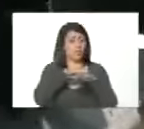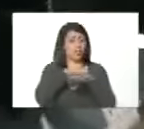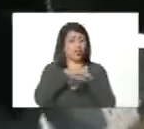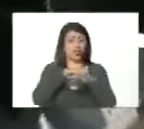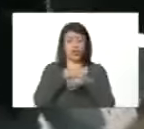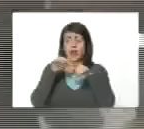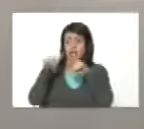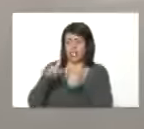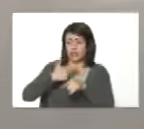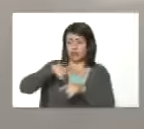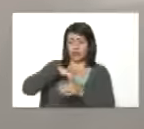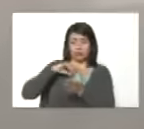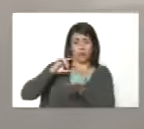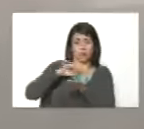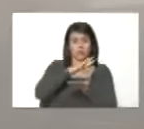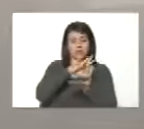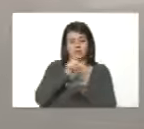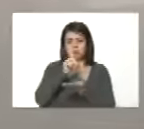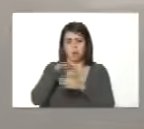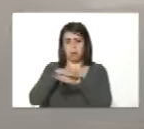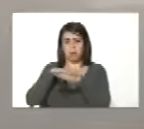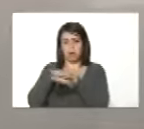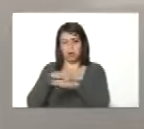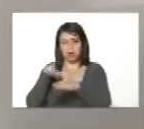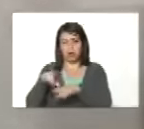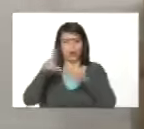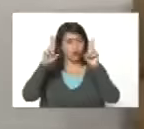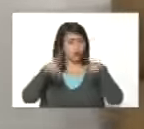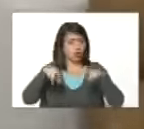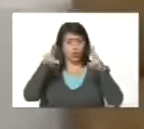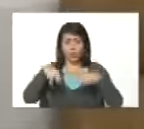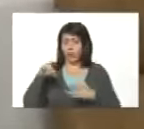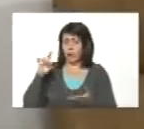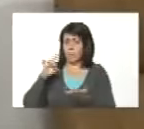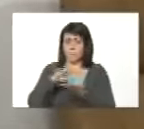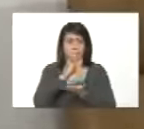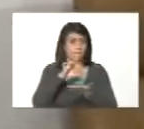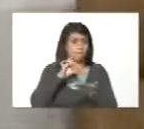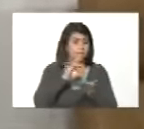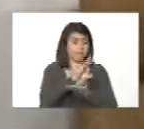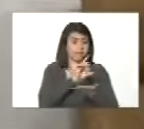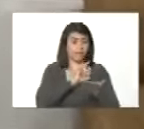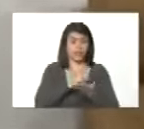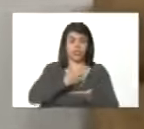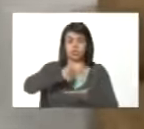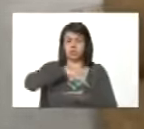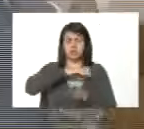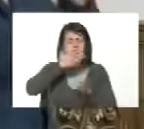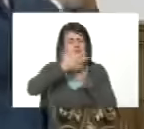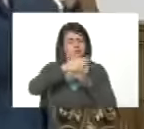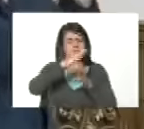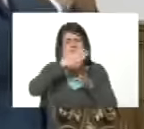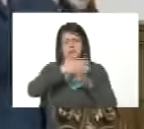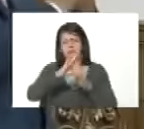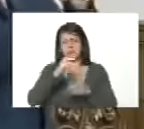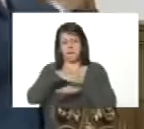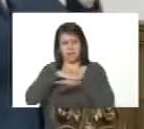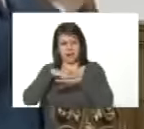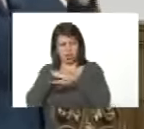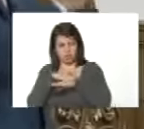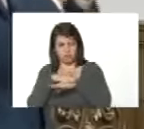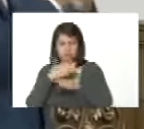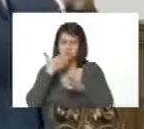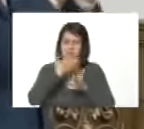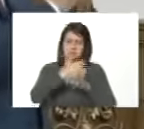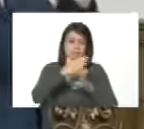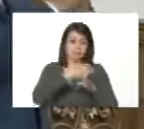eso. Nunca nos los van a perdonar. Y a nosotros no nos importa que nos los perdonen.